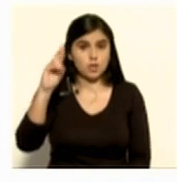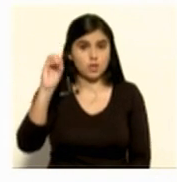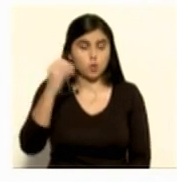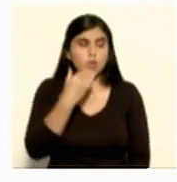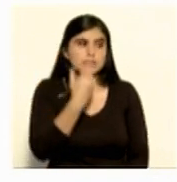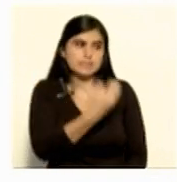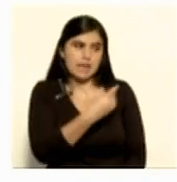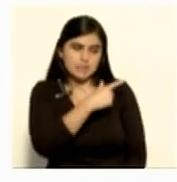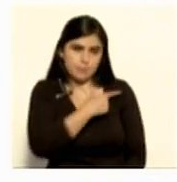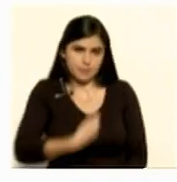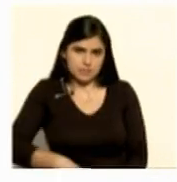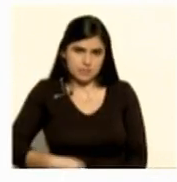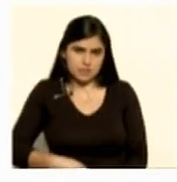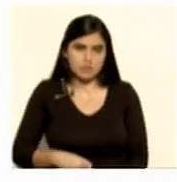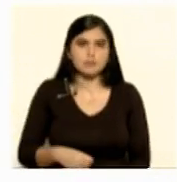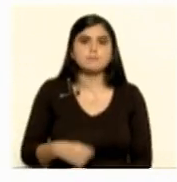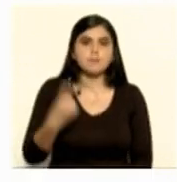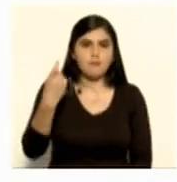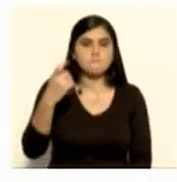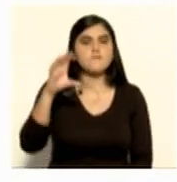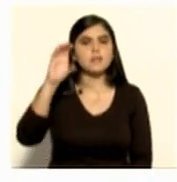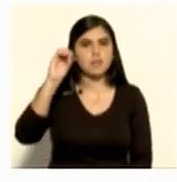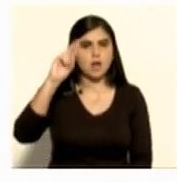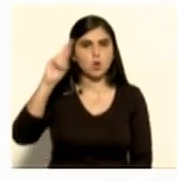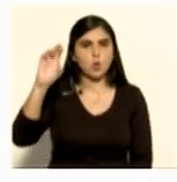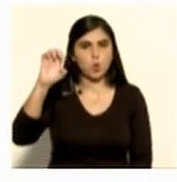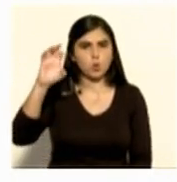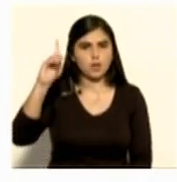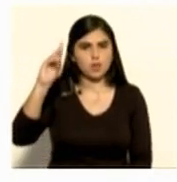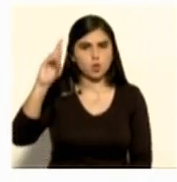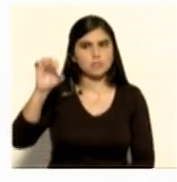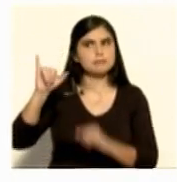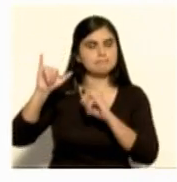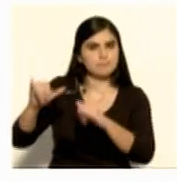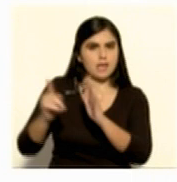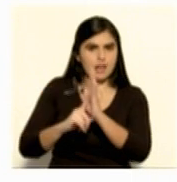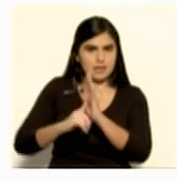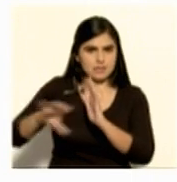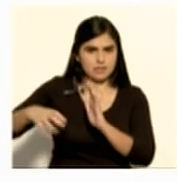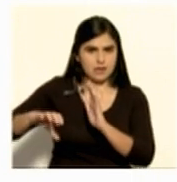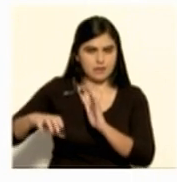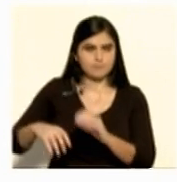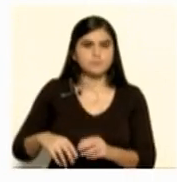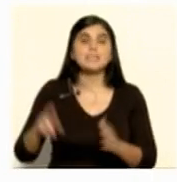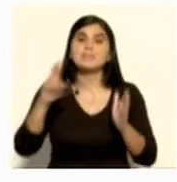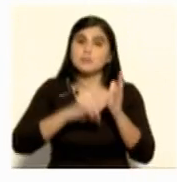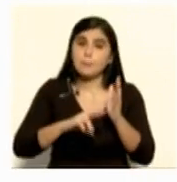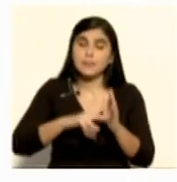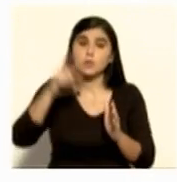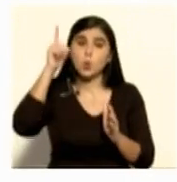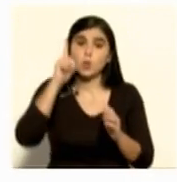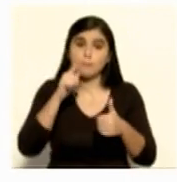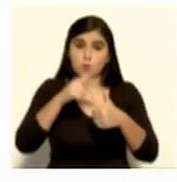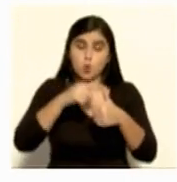falta Corredores, que también se mantiene, y repito para Limón, Pocosí,